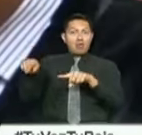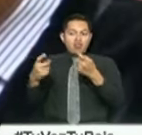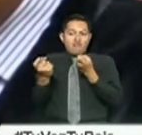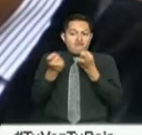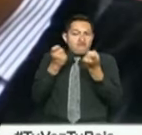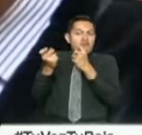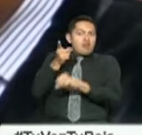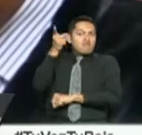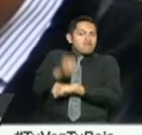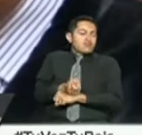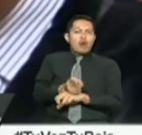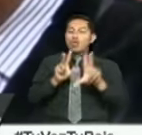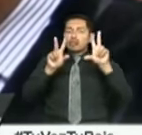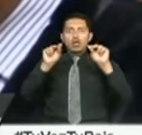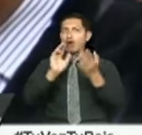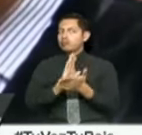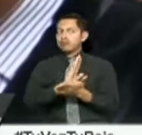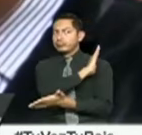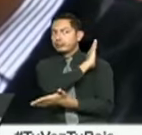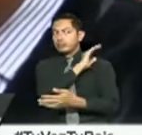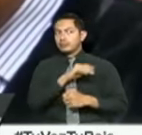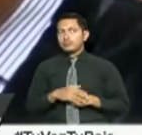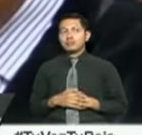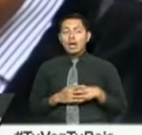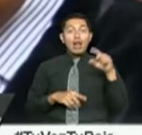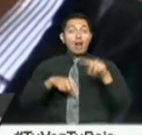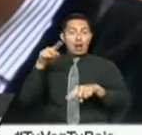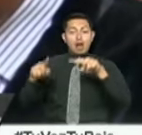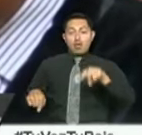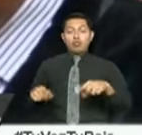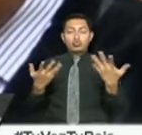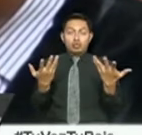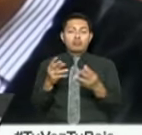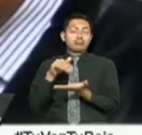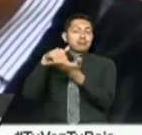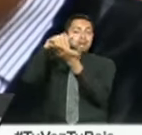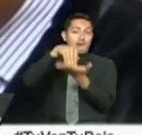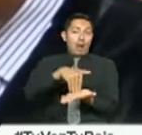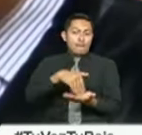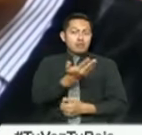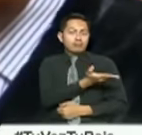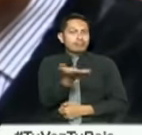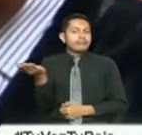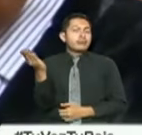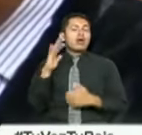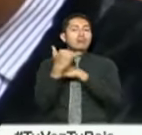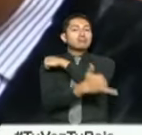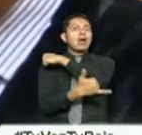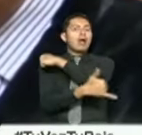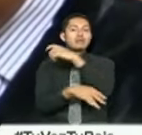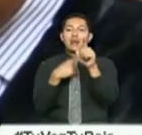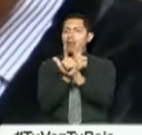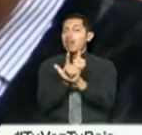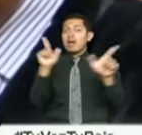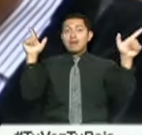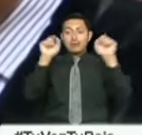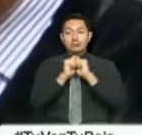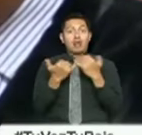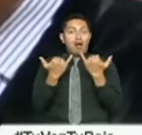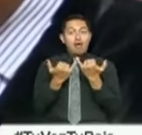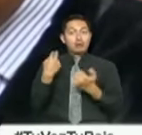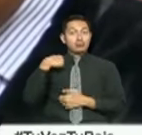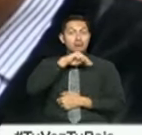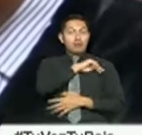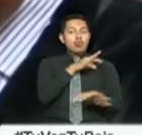ellos forman parte de los países alienados, de manera que con esto se van a enterar de la real información de la conspiración que hay